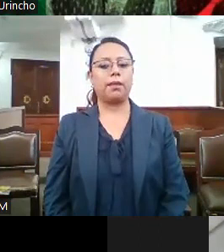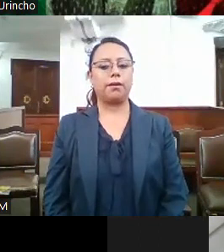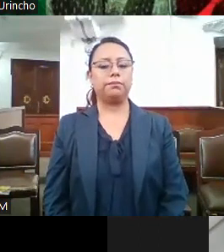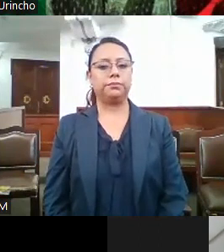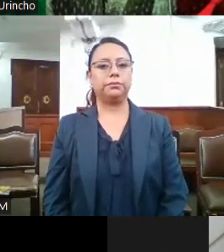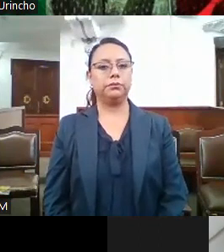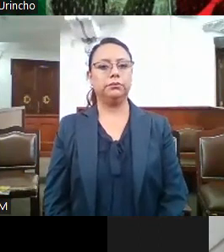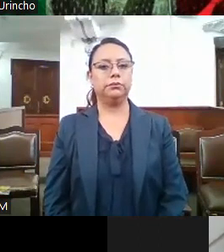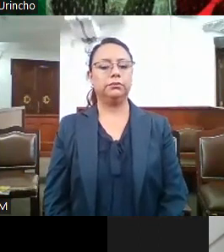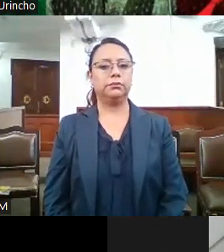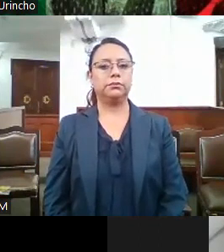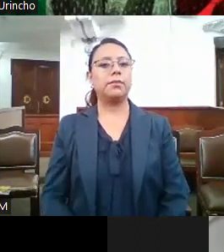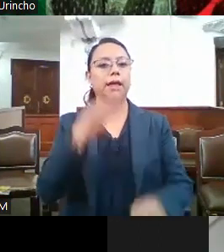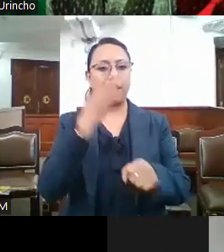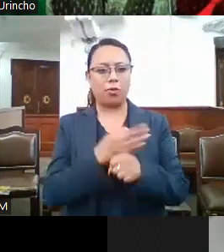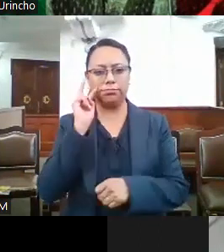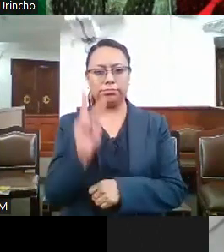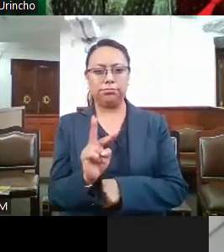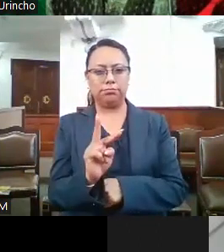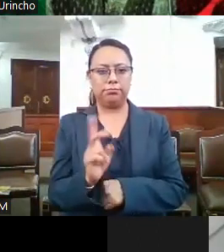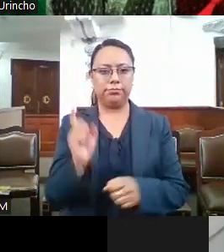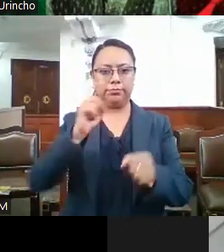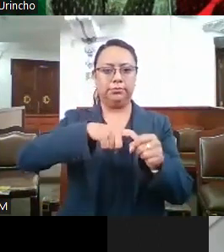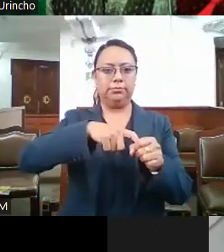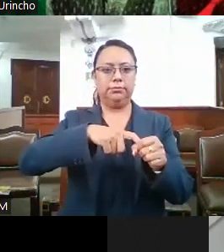Veo que se sumó